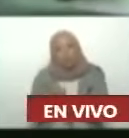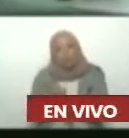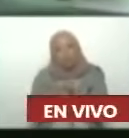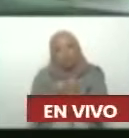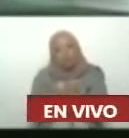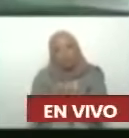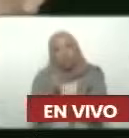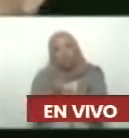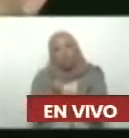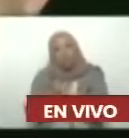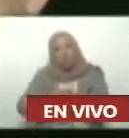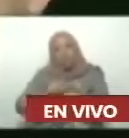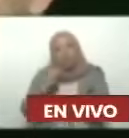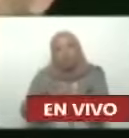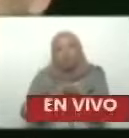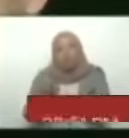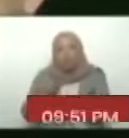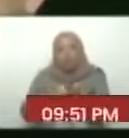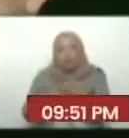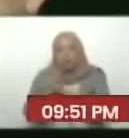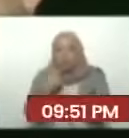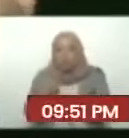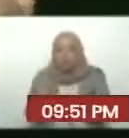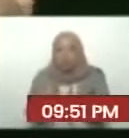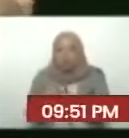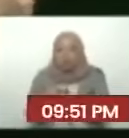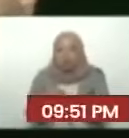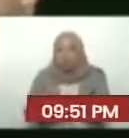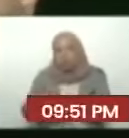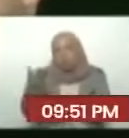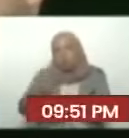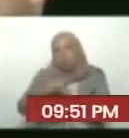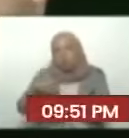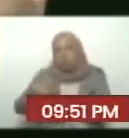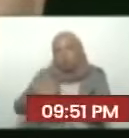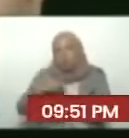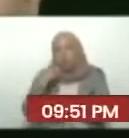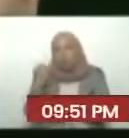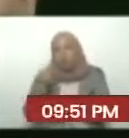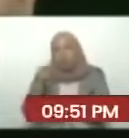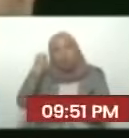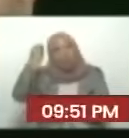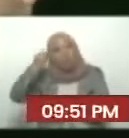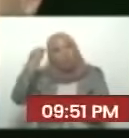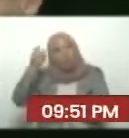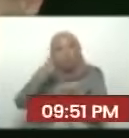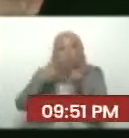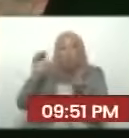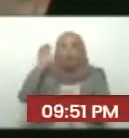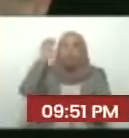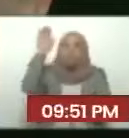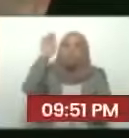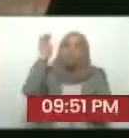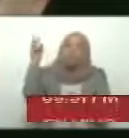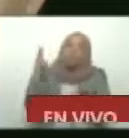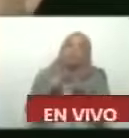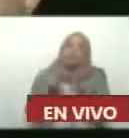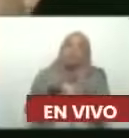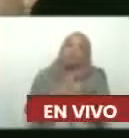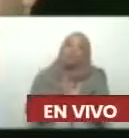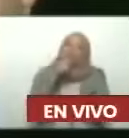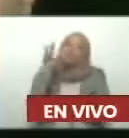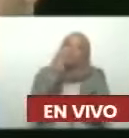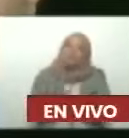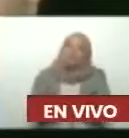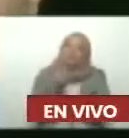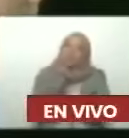que tenías de que podíamos acercarnos y cumpliste tu palabra, que eso es re importante para que jóvenes puedan pensar en el mañana y poder conocer la grandeza del